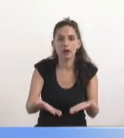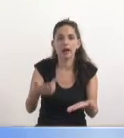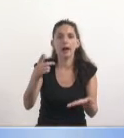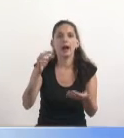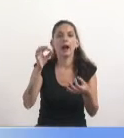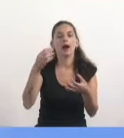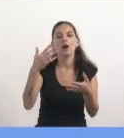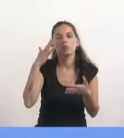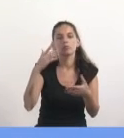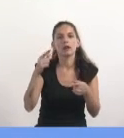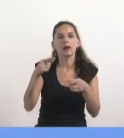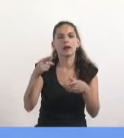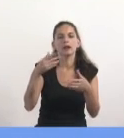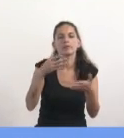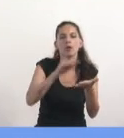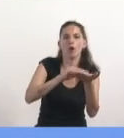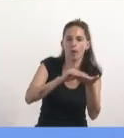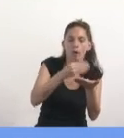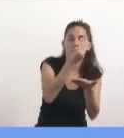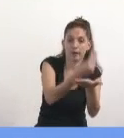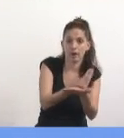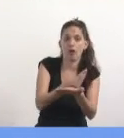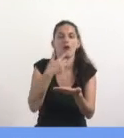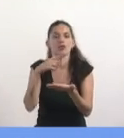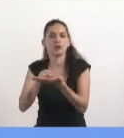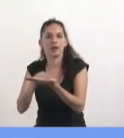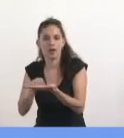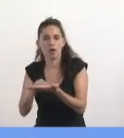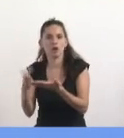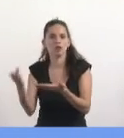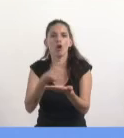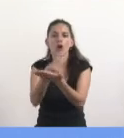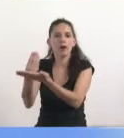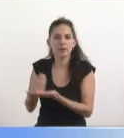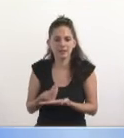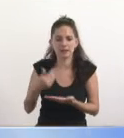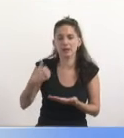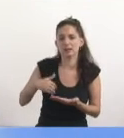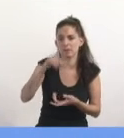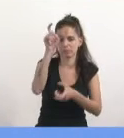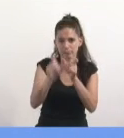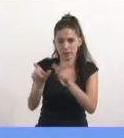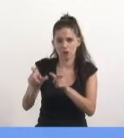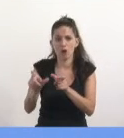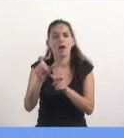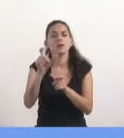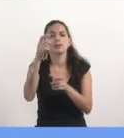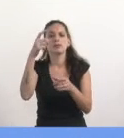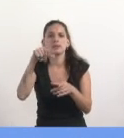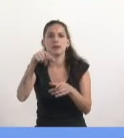de los gobernadores, la voluntad de las legislaturas provinciales, la voluntad de los representados nuestros, que son los ciudadanos de nuestras provincias, y